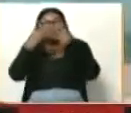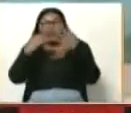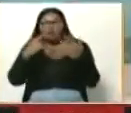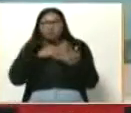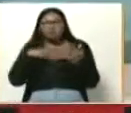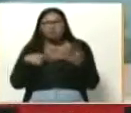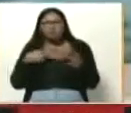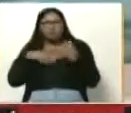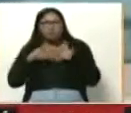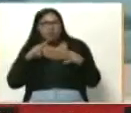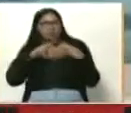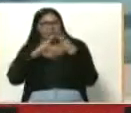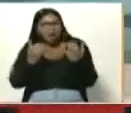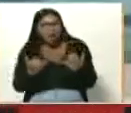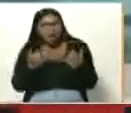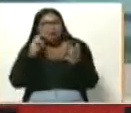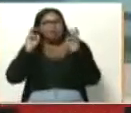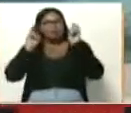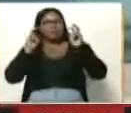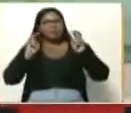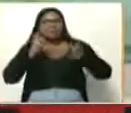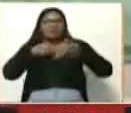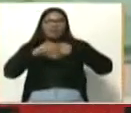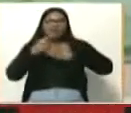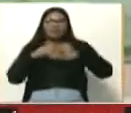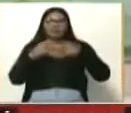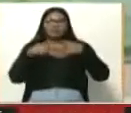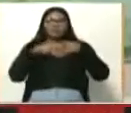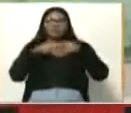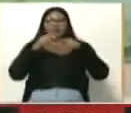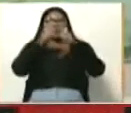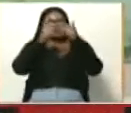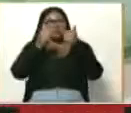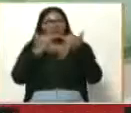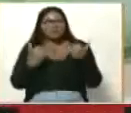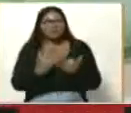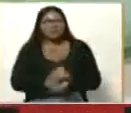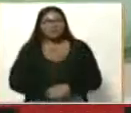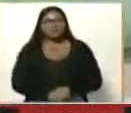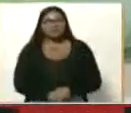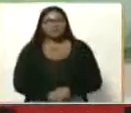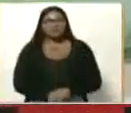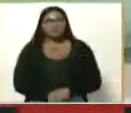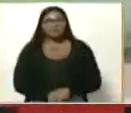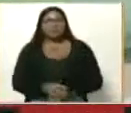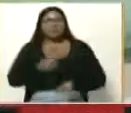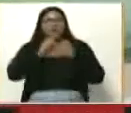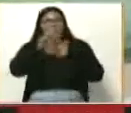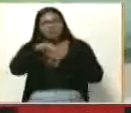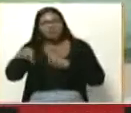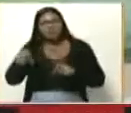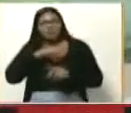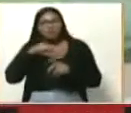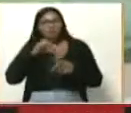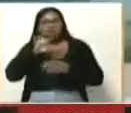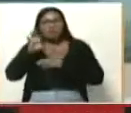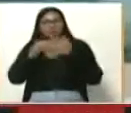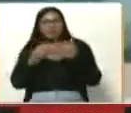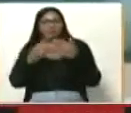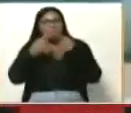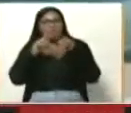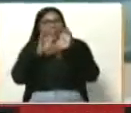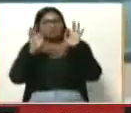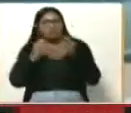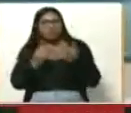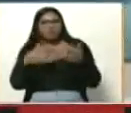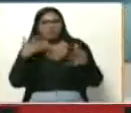no solamente, tiene que ver con el tema de la venta, de la artesanía de varios estados de nuestro país, sino también con otro tipo